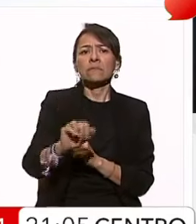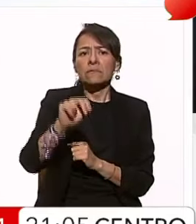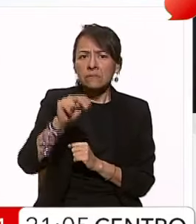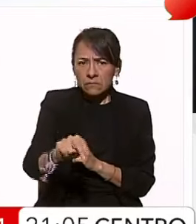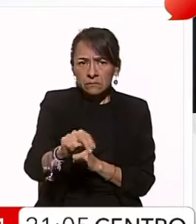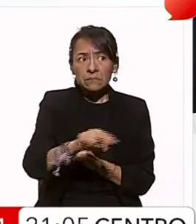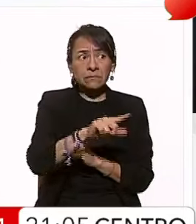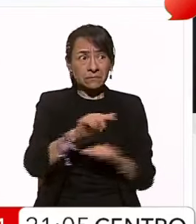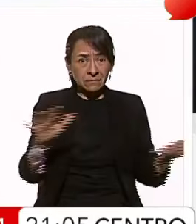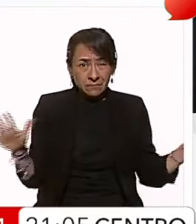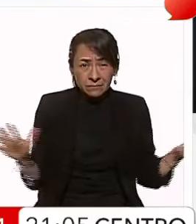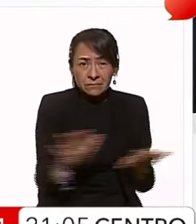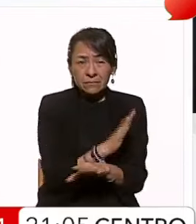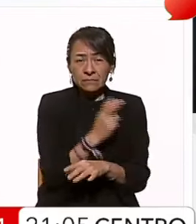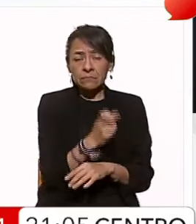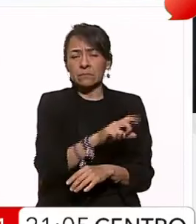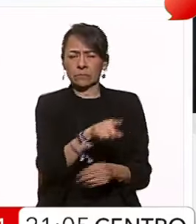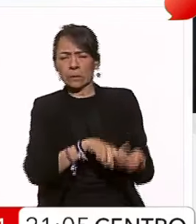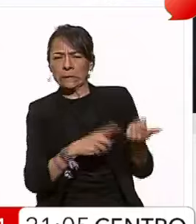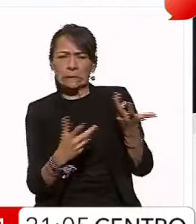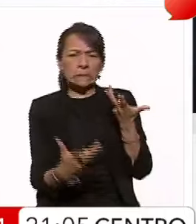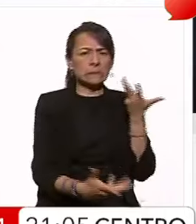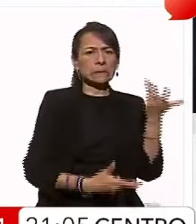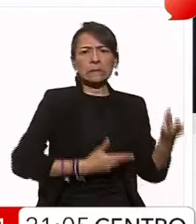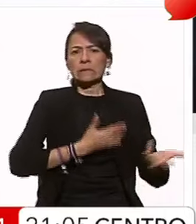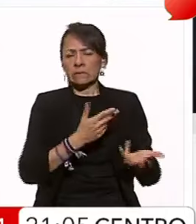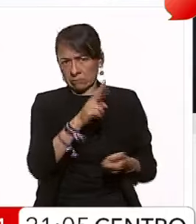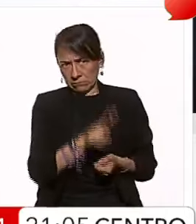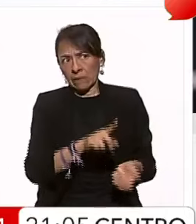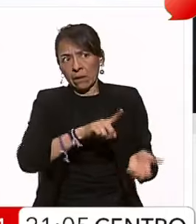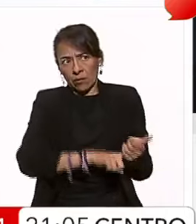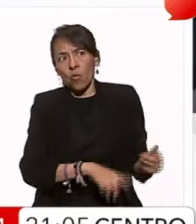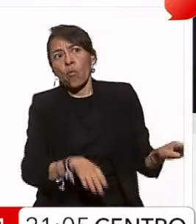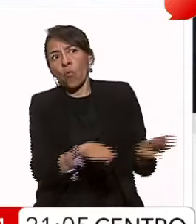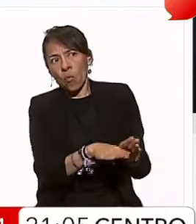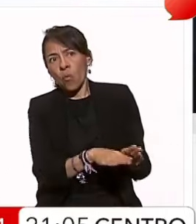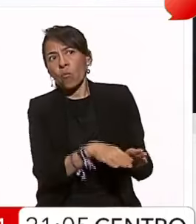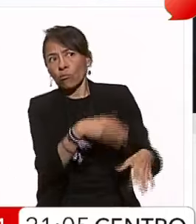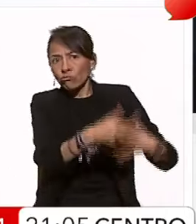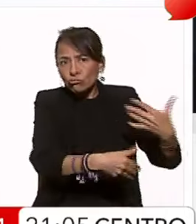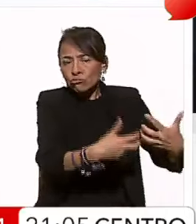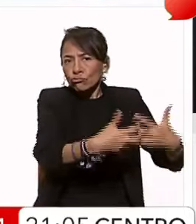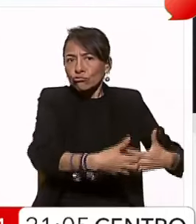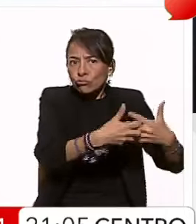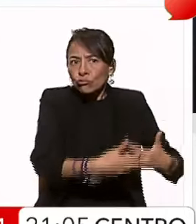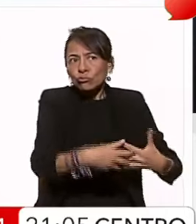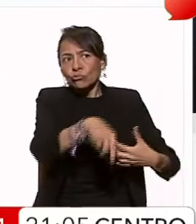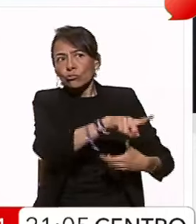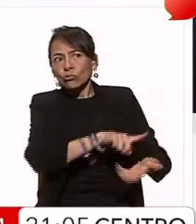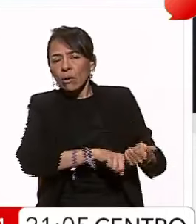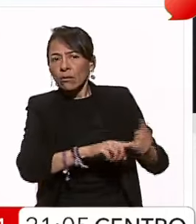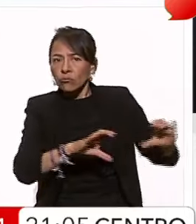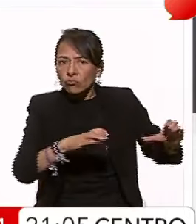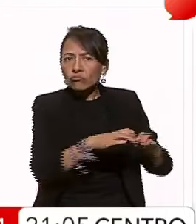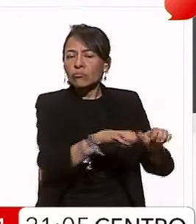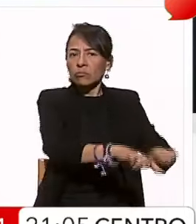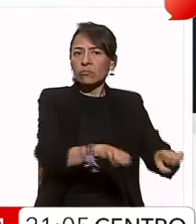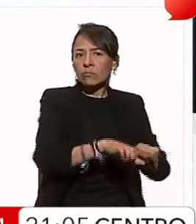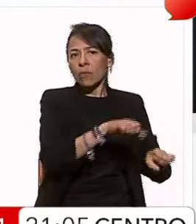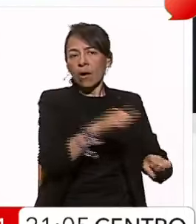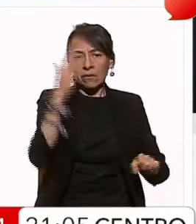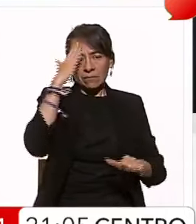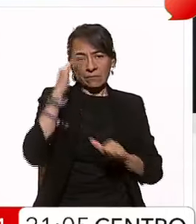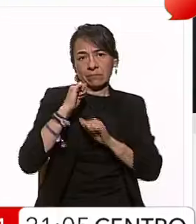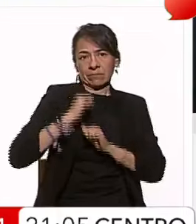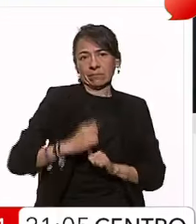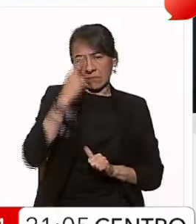desajuste importante en el funcionamiento e integración de los órganos impartidores de Justicia federales